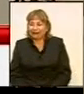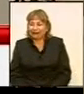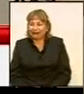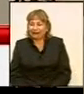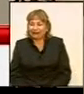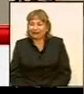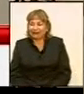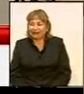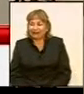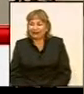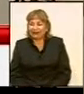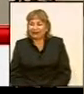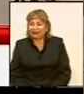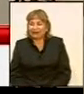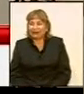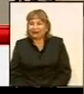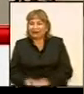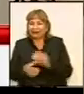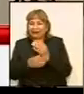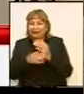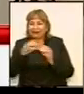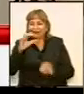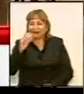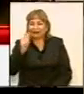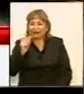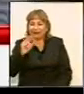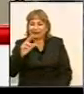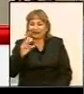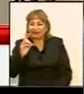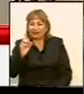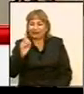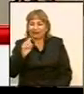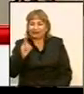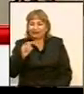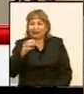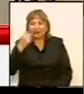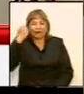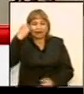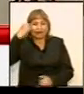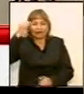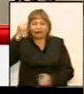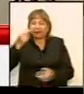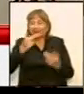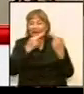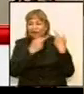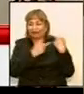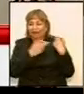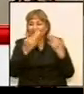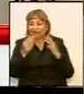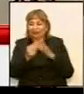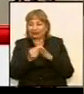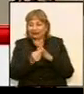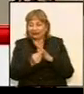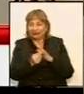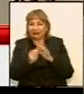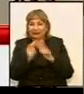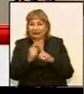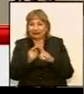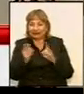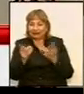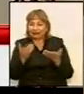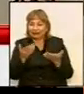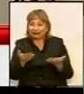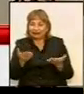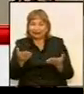con respecto al doctor Miguel Cardoso. Él se encuentra de viaje y encargó a su esposa, pero fatalmente